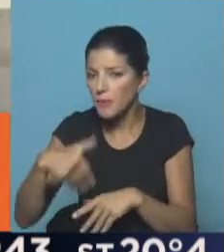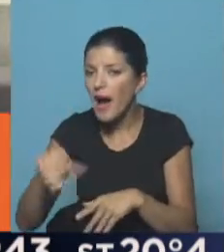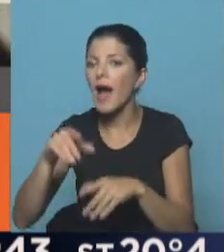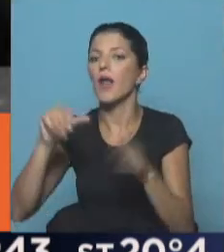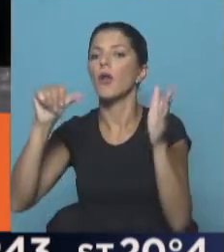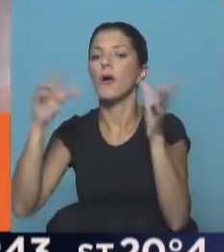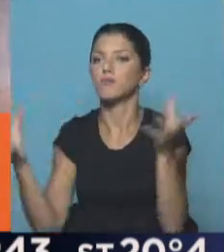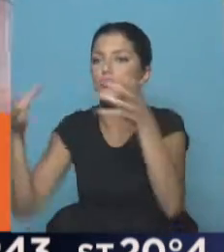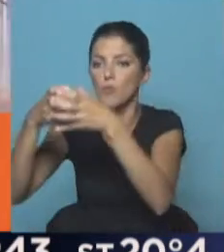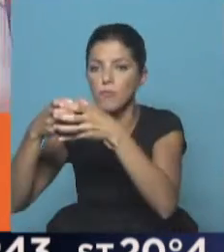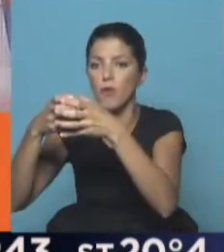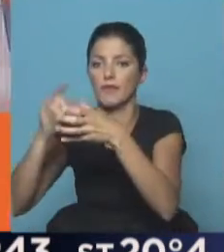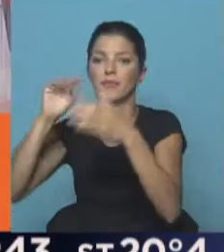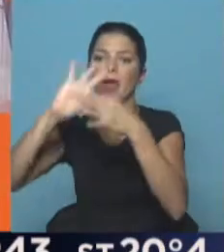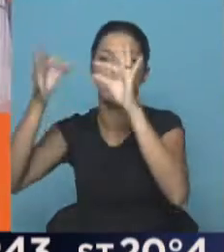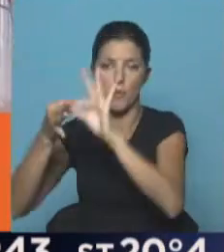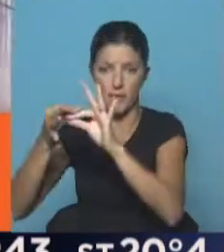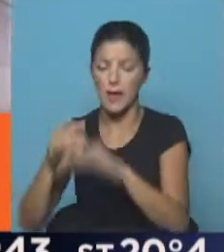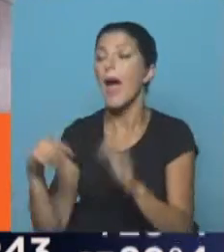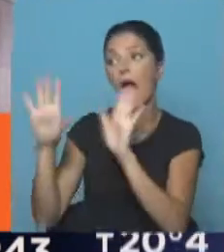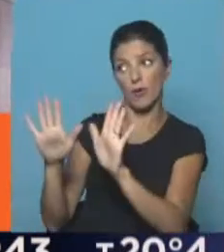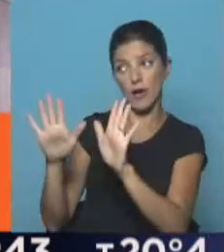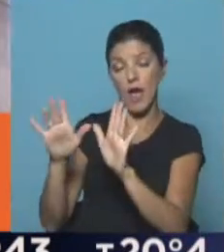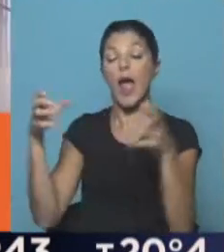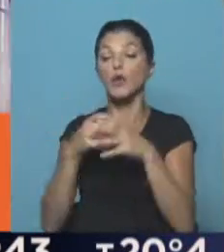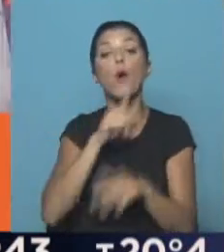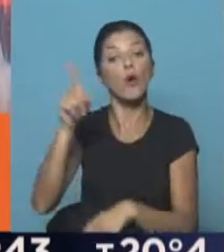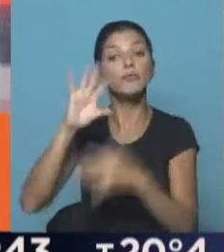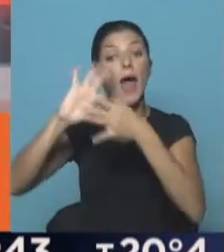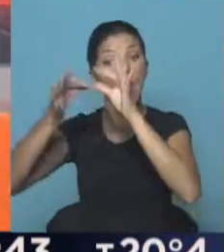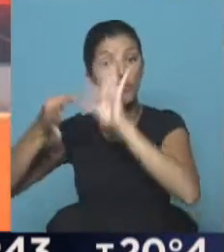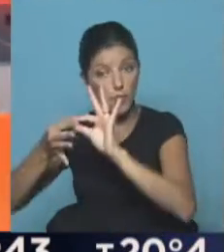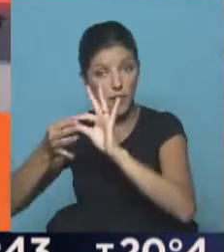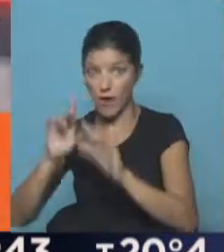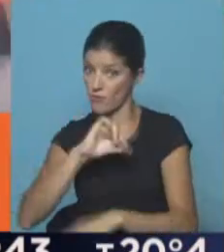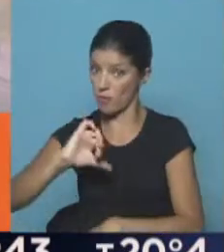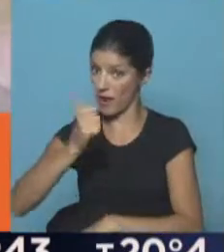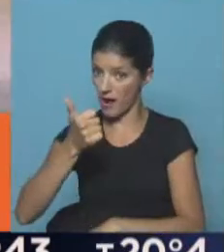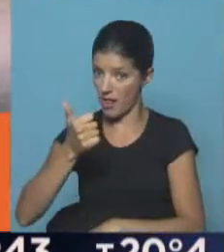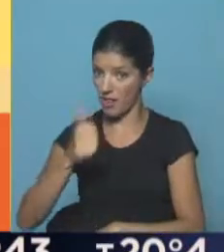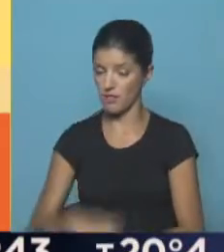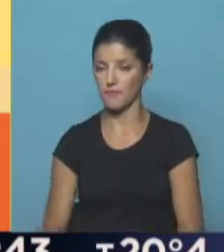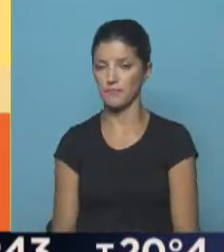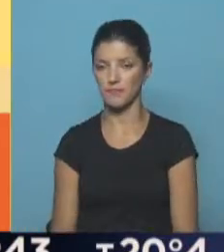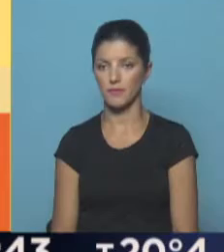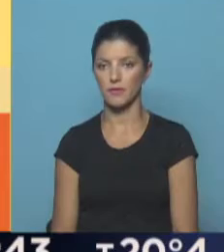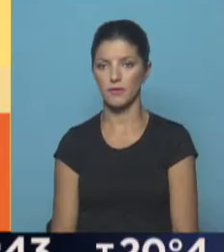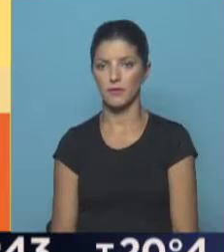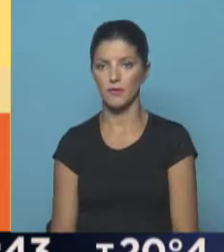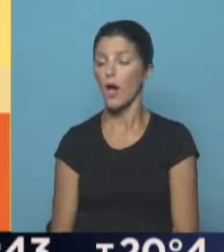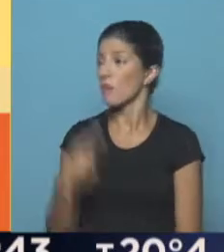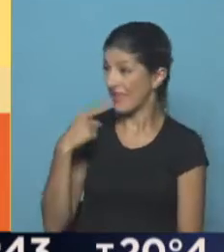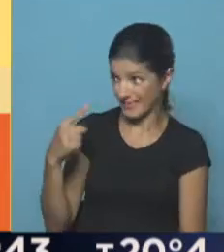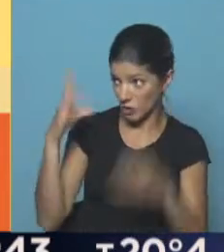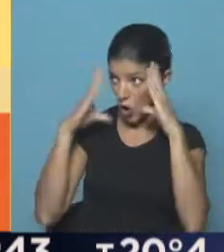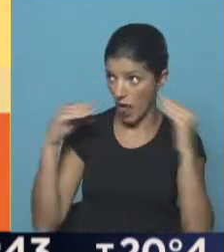todavía los antieuropeos no han ganado. Los No han holandeses ganado, son salvo el absolutamente Brexit. proeuropeos y eso te lo marcaba y creo que también fue uno de los factores. Los holandeses, Los